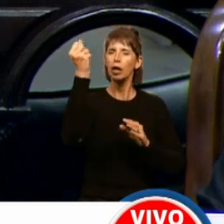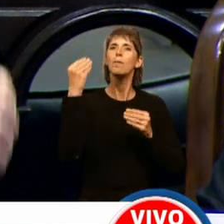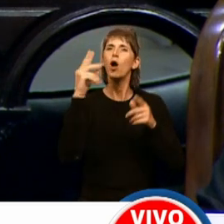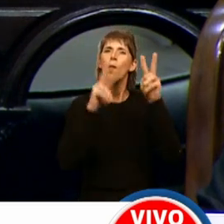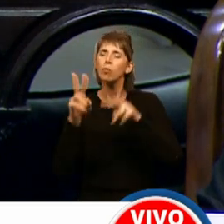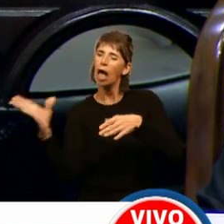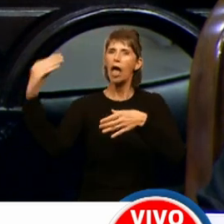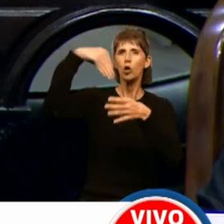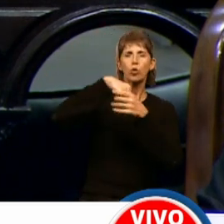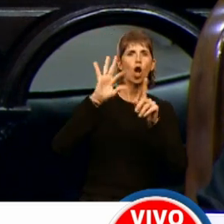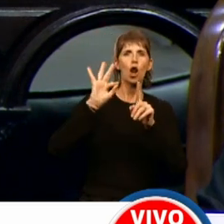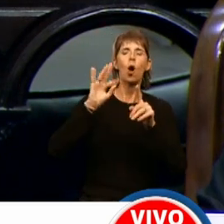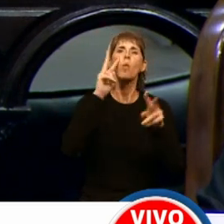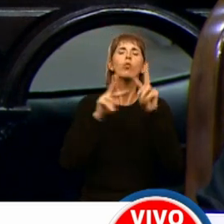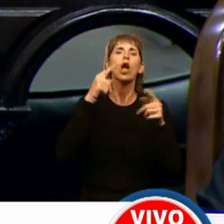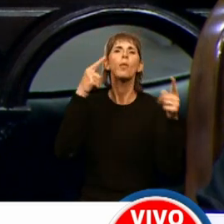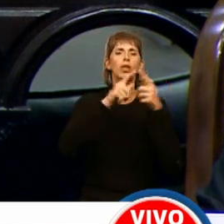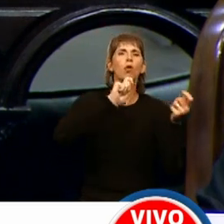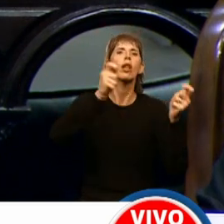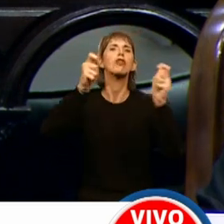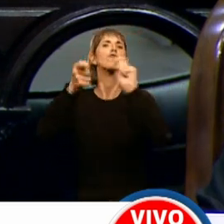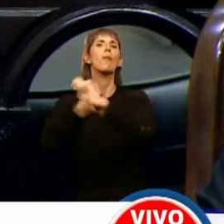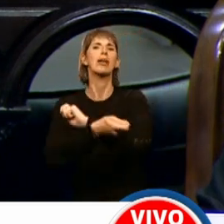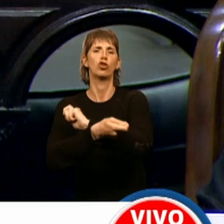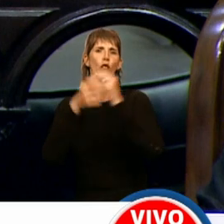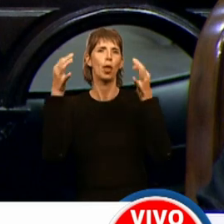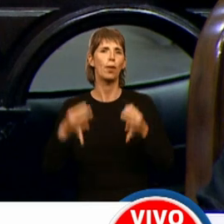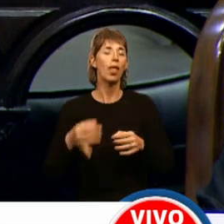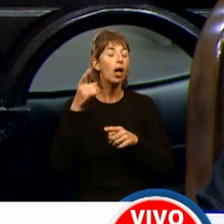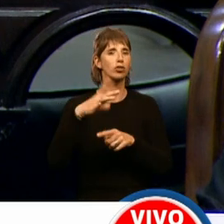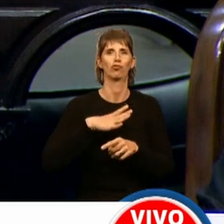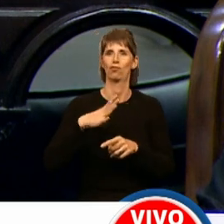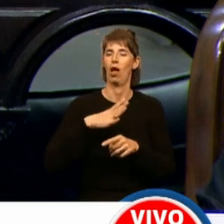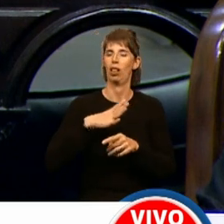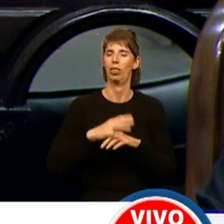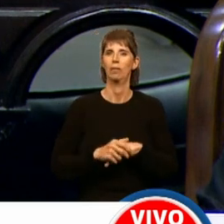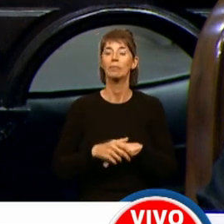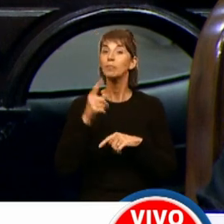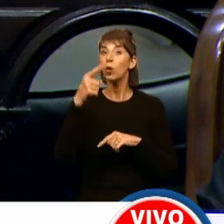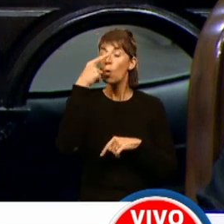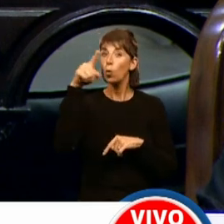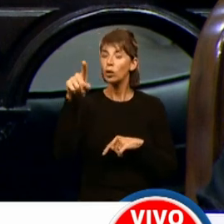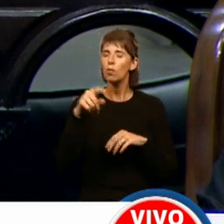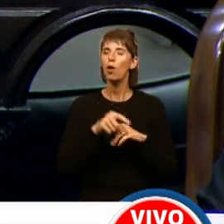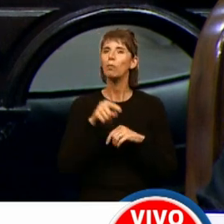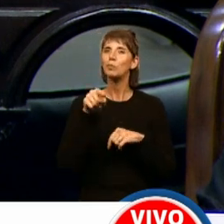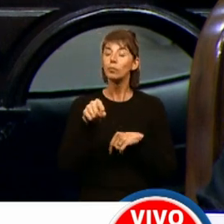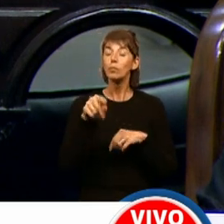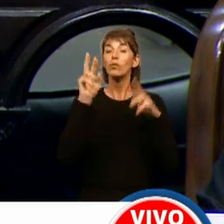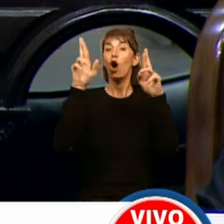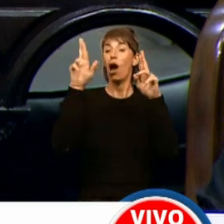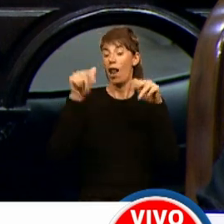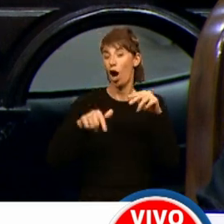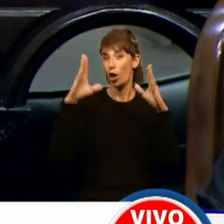sino de una lógica de transformación y creo que ese gran paso que nos falta y por último que en la aprobación que ojalá